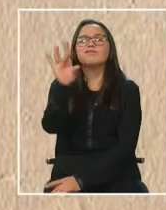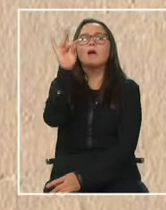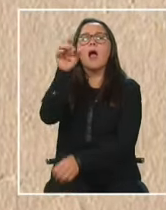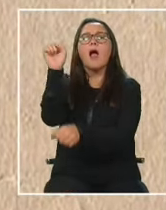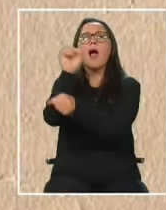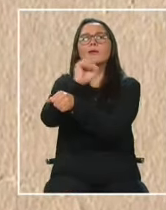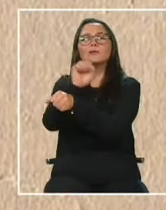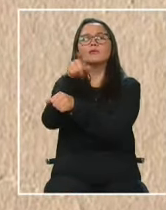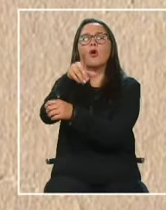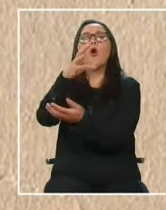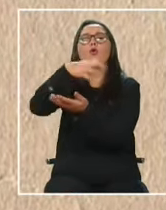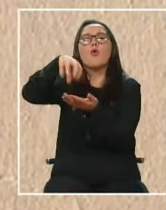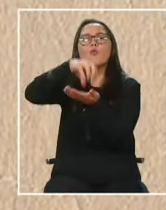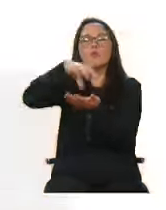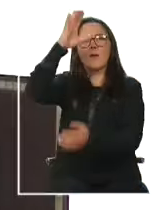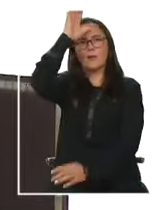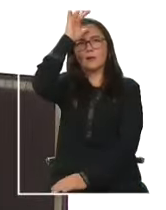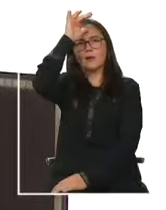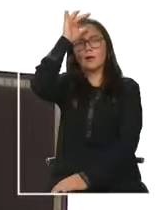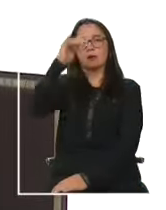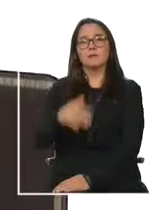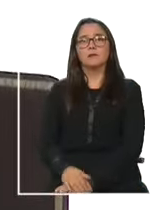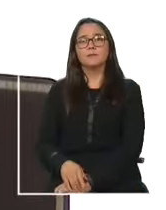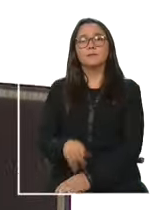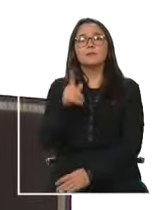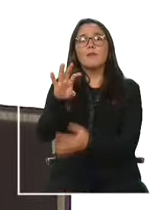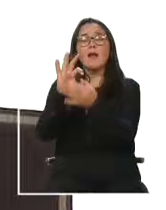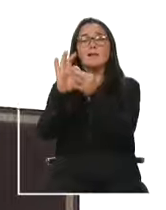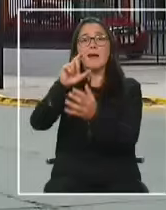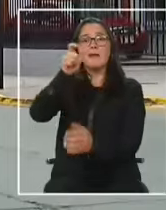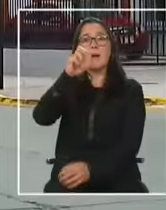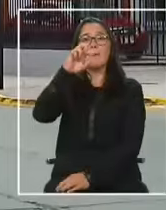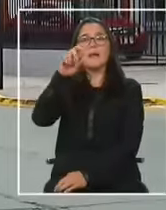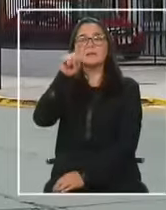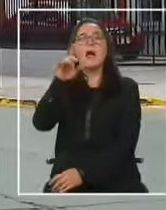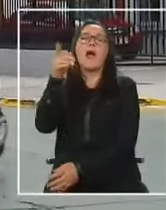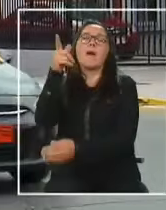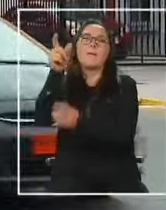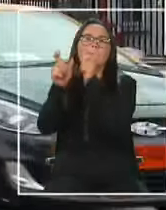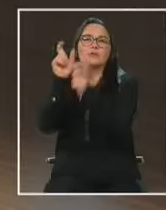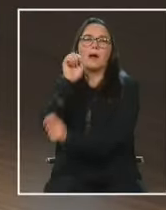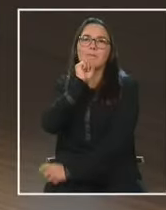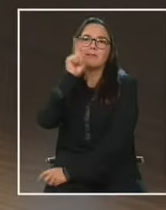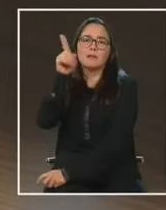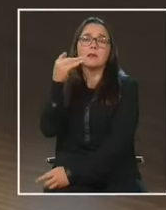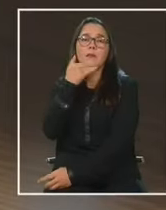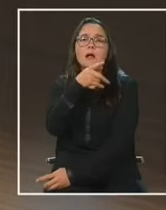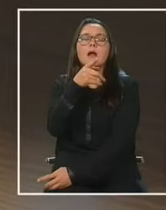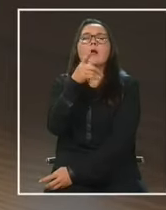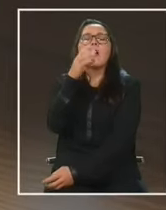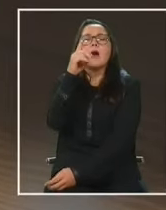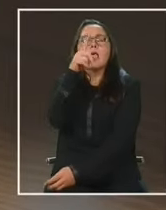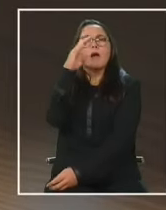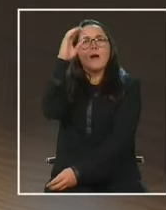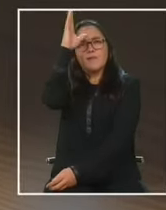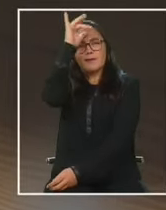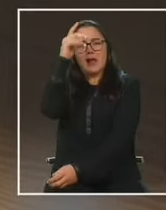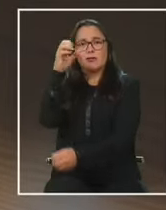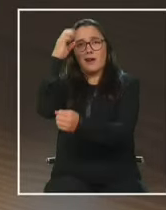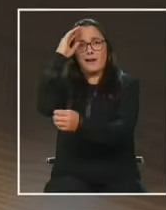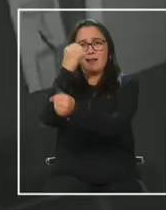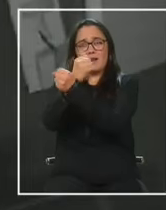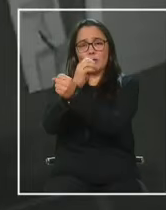automóvil en la comuna de Puente alto fue gracias al GPS y la denuncia de las víctimas que una patrulla en Puente alto localizó el auto